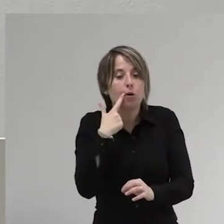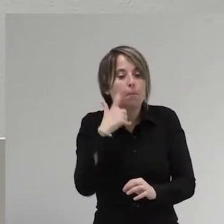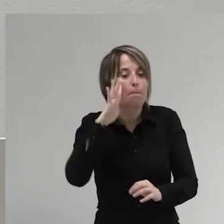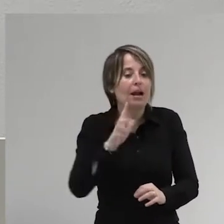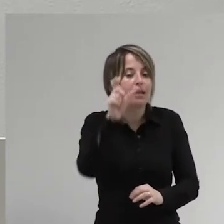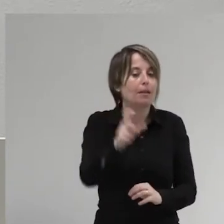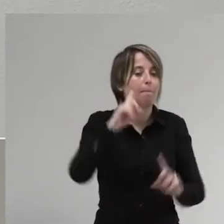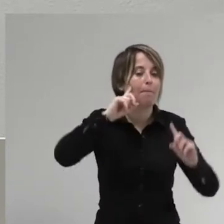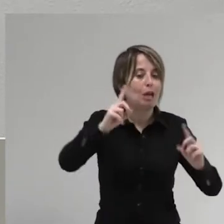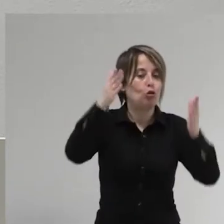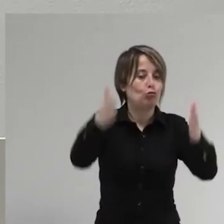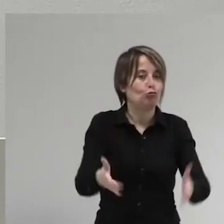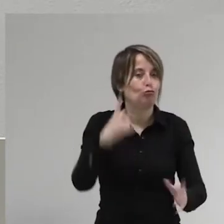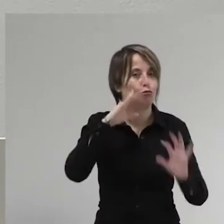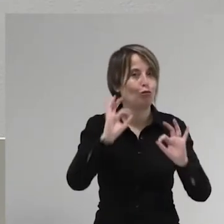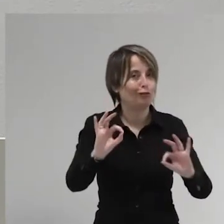del peligro, ¿sí?